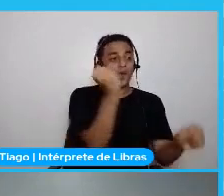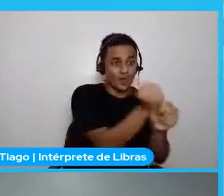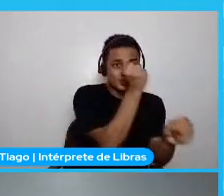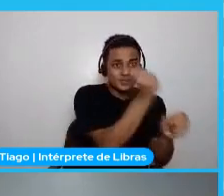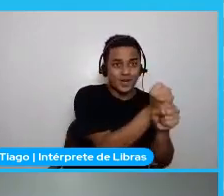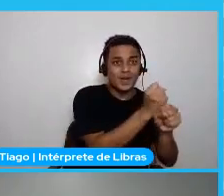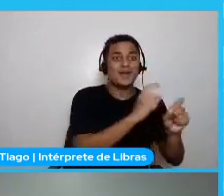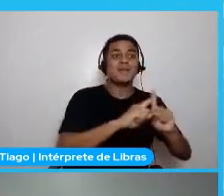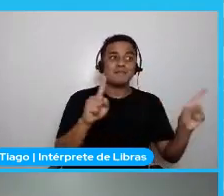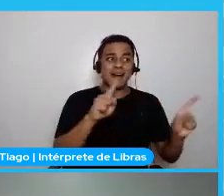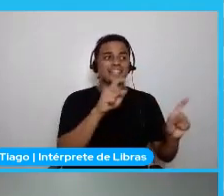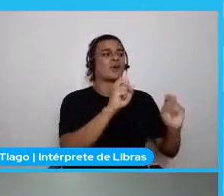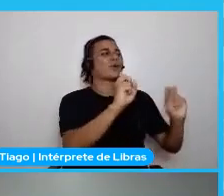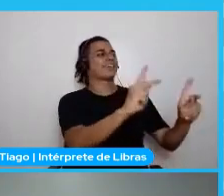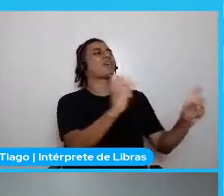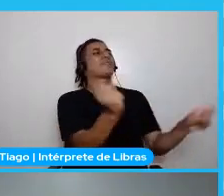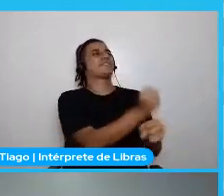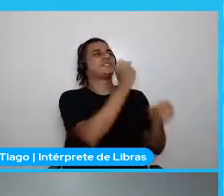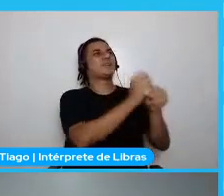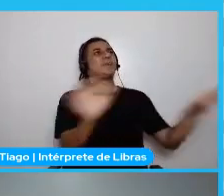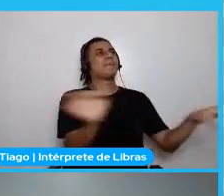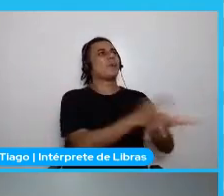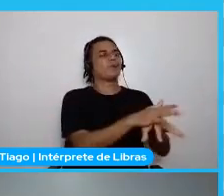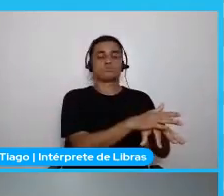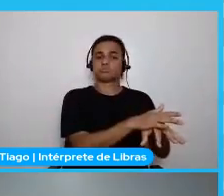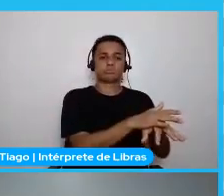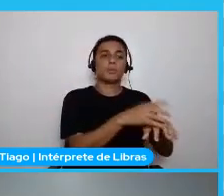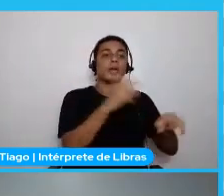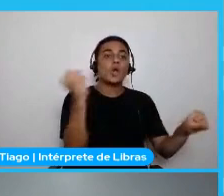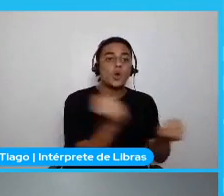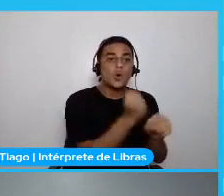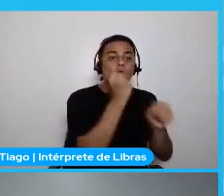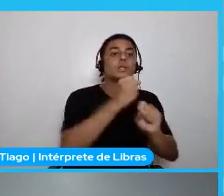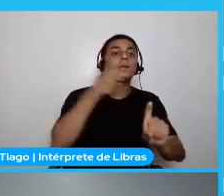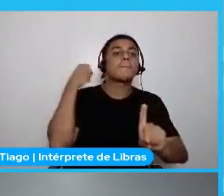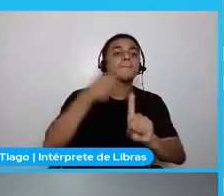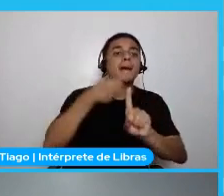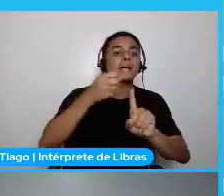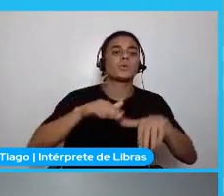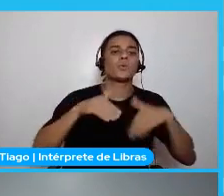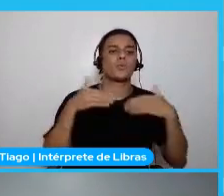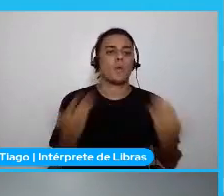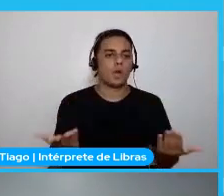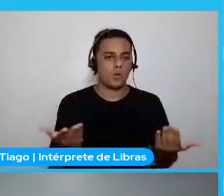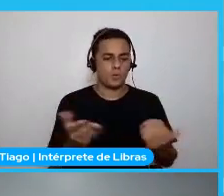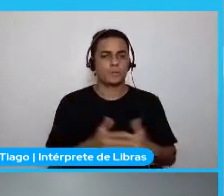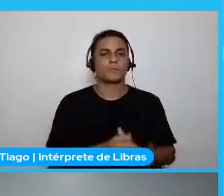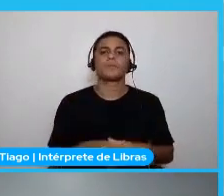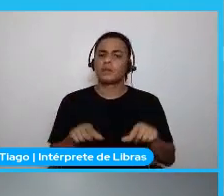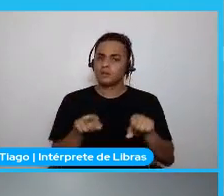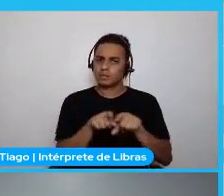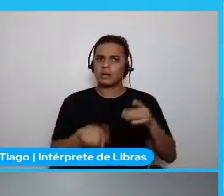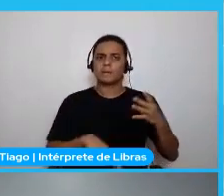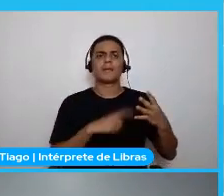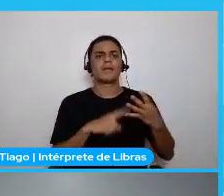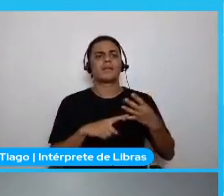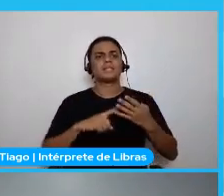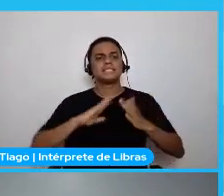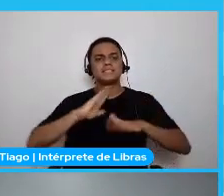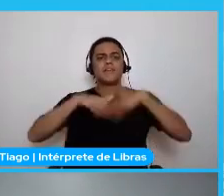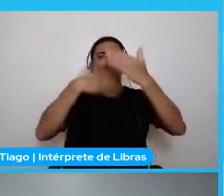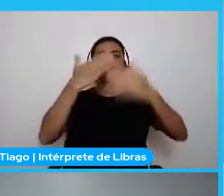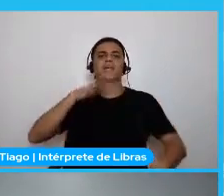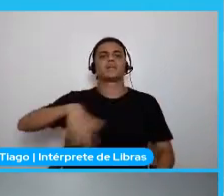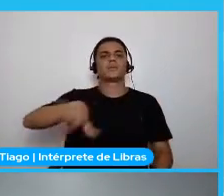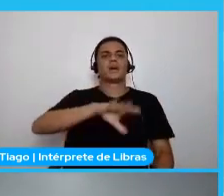el impacto esperado. También para avances científicos y tecnológicos, porque ya